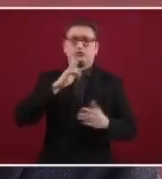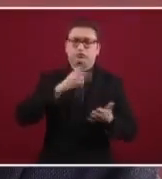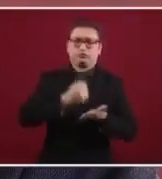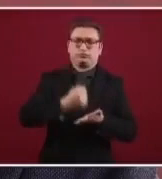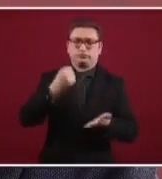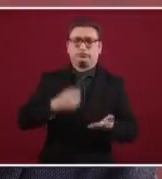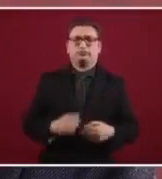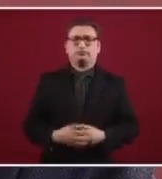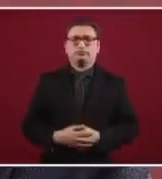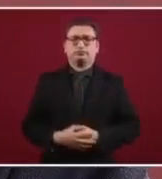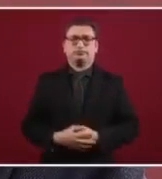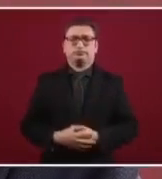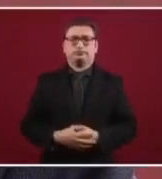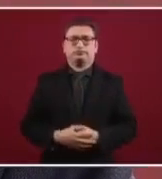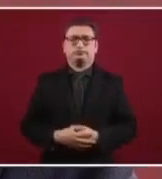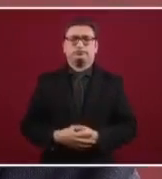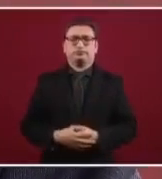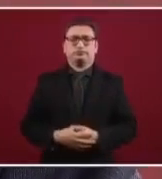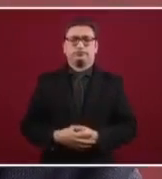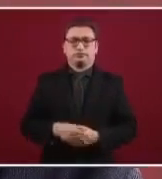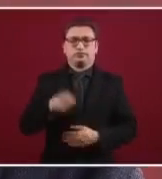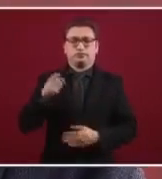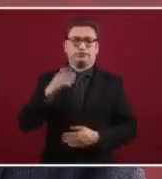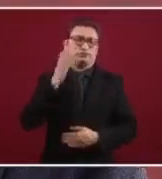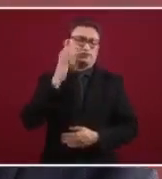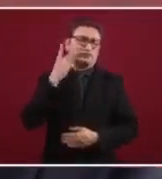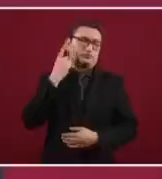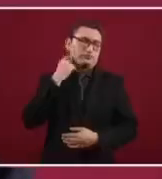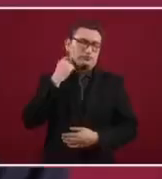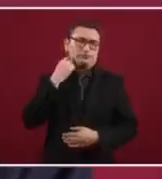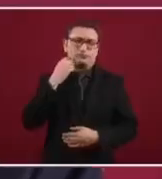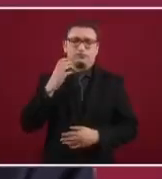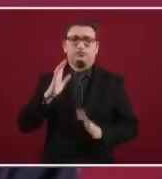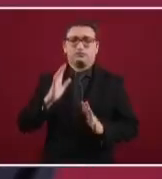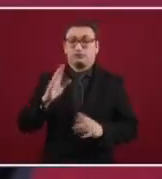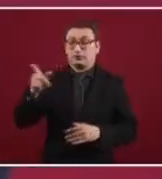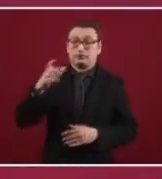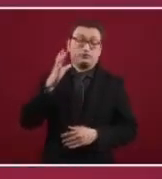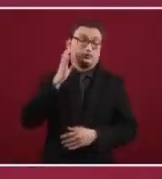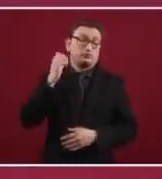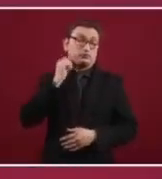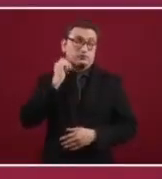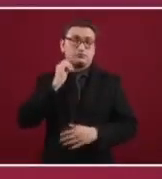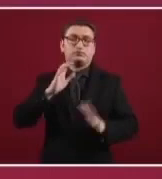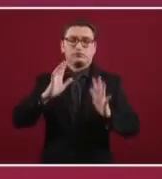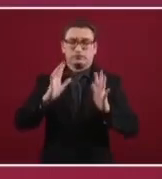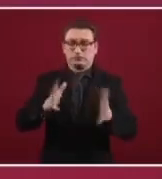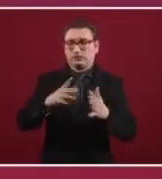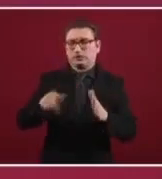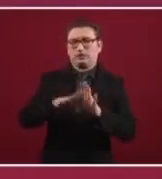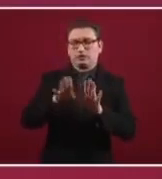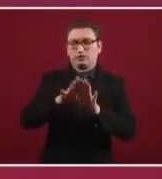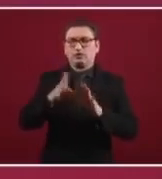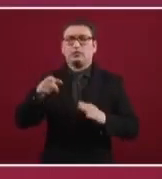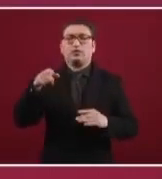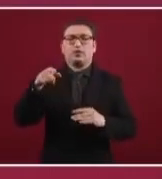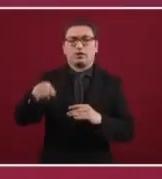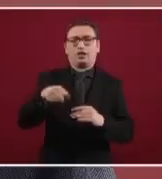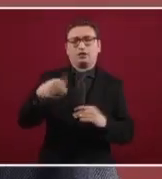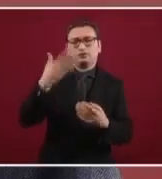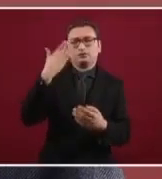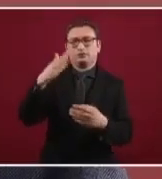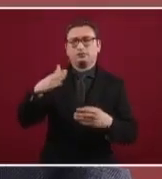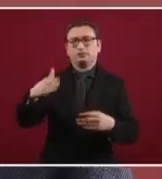ya en el Congreso. Ya se aprobó en el Senado, lo de la revocación del mandato y se aprobó en el